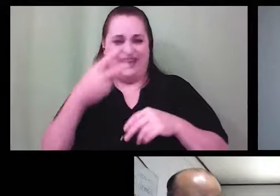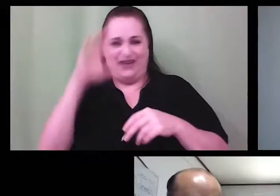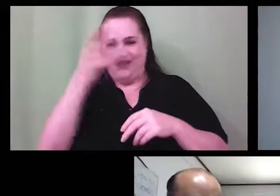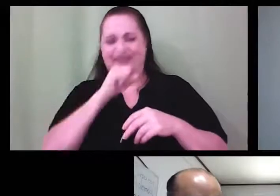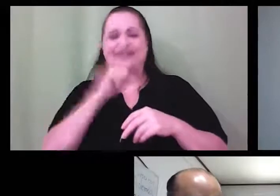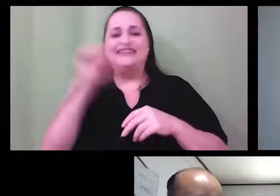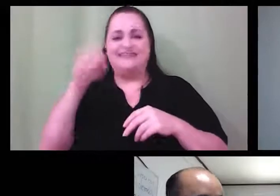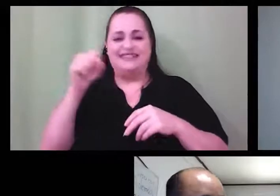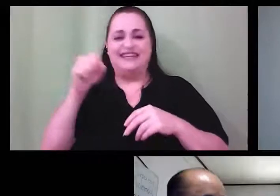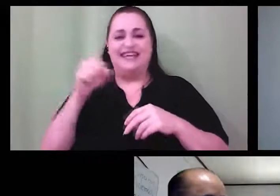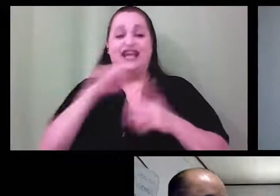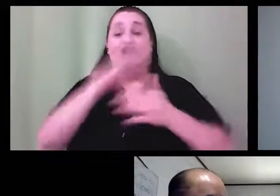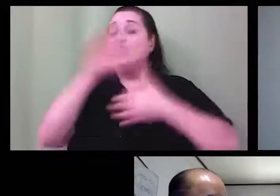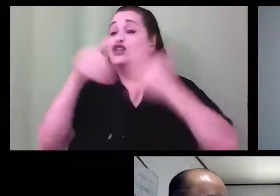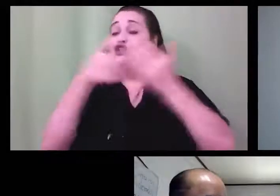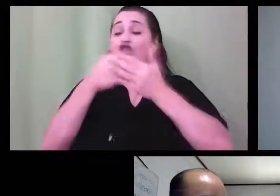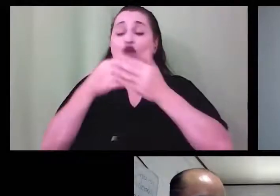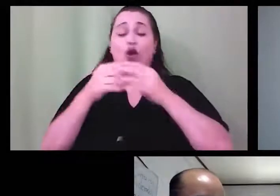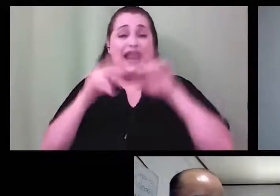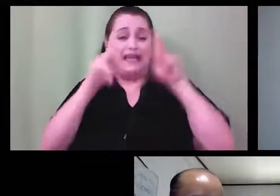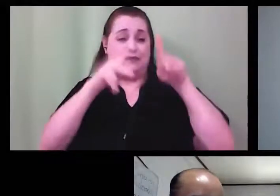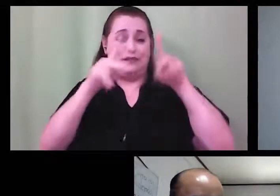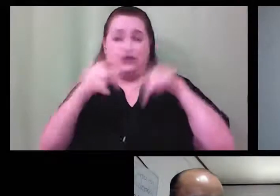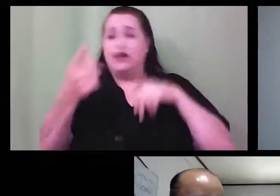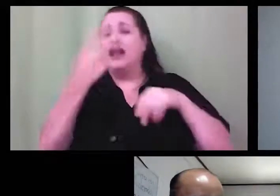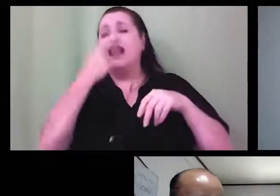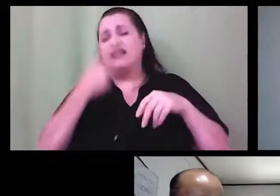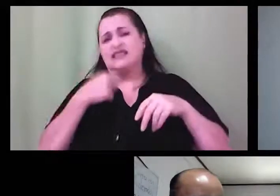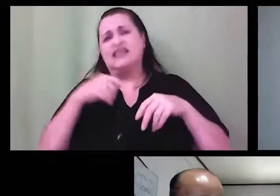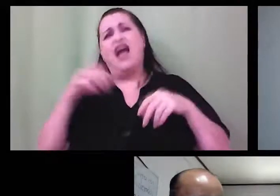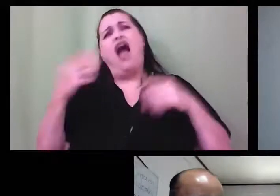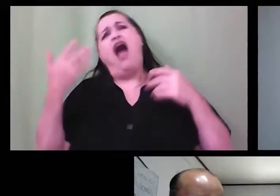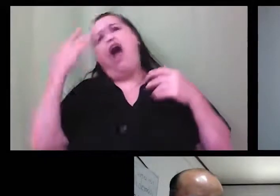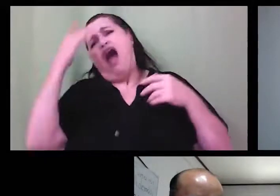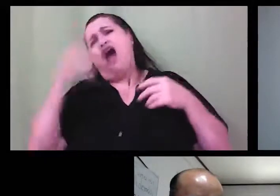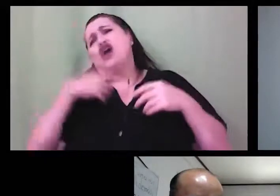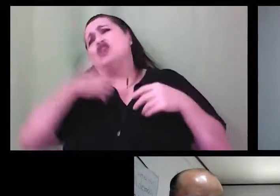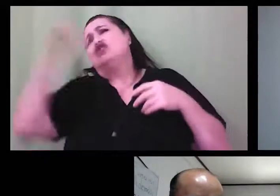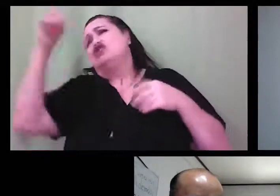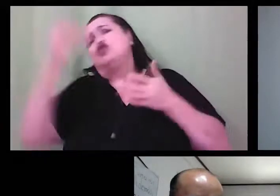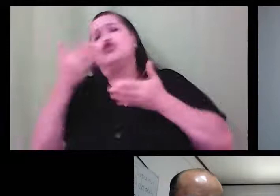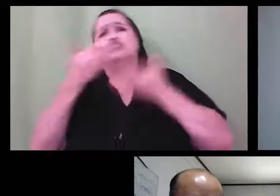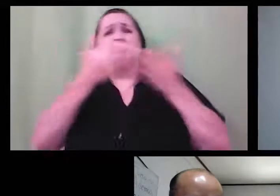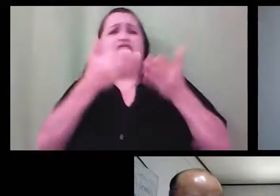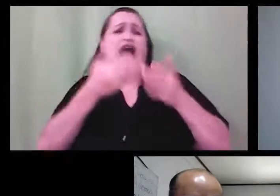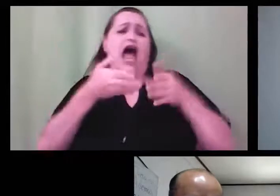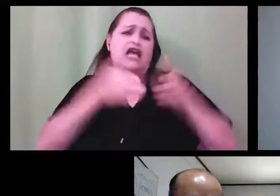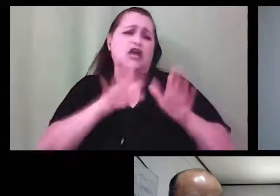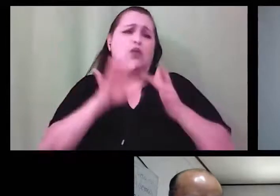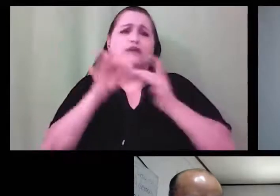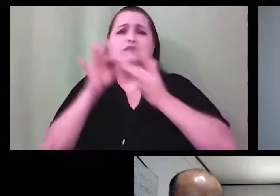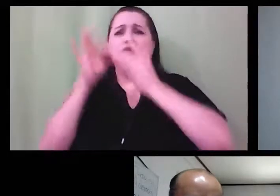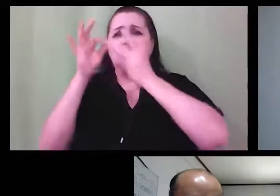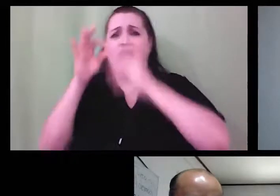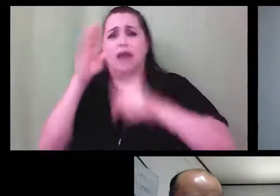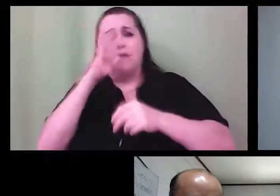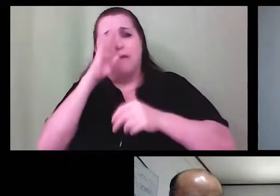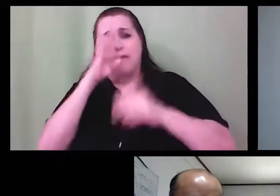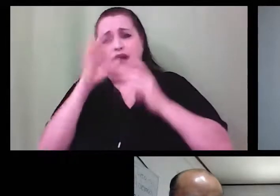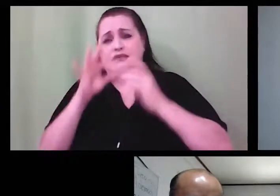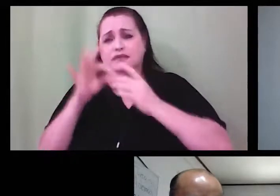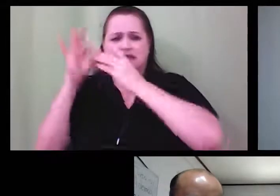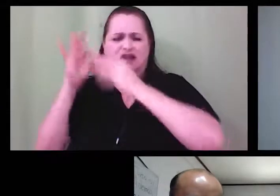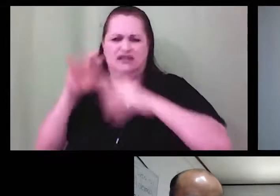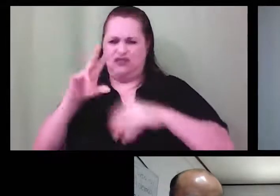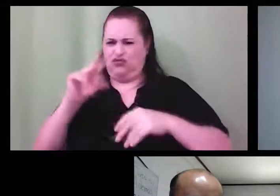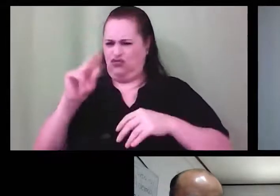comentado. Todo el mundo le dice a uno, ay, Dios le da hijos especiales a las mamás especiales. No